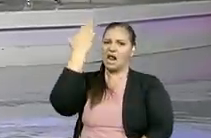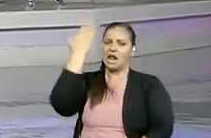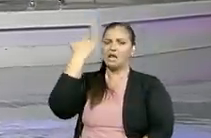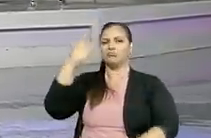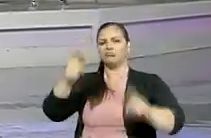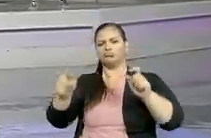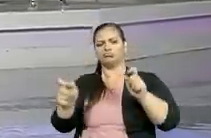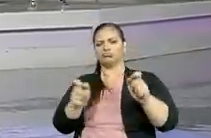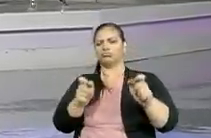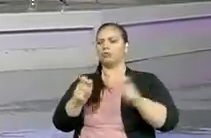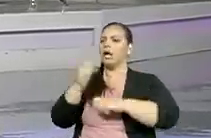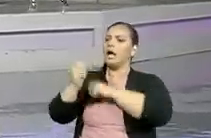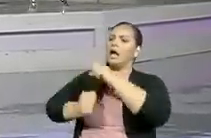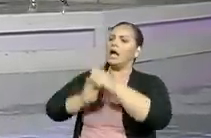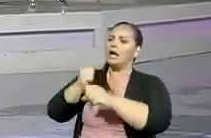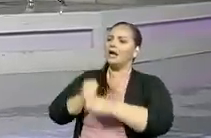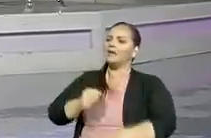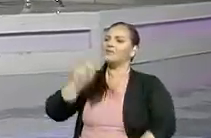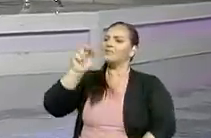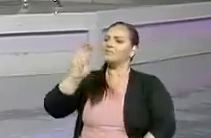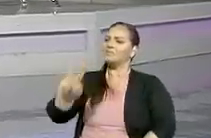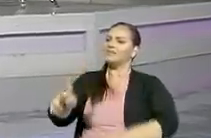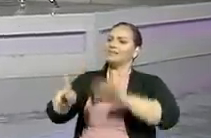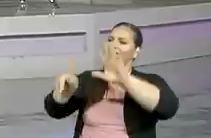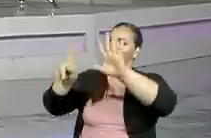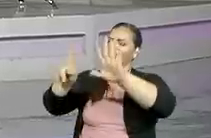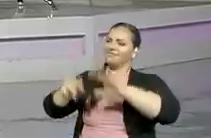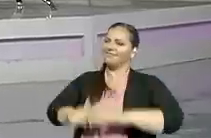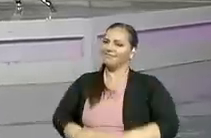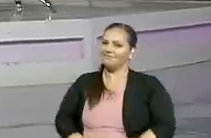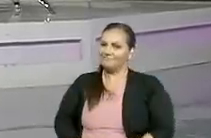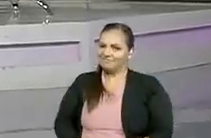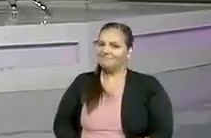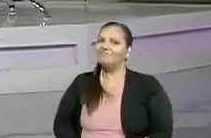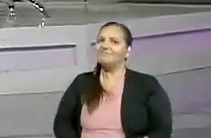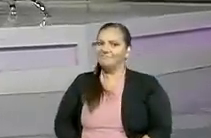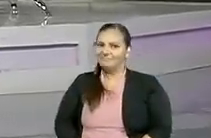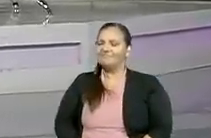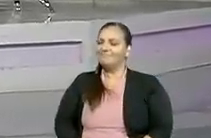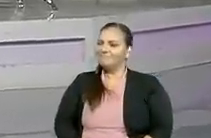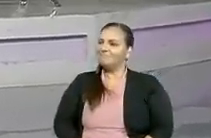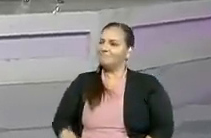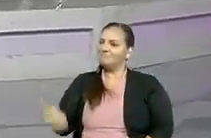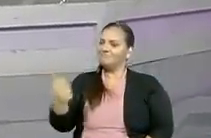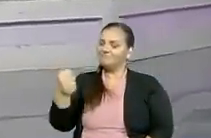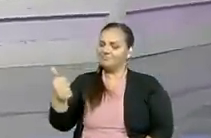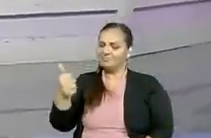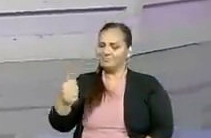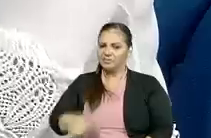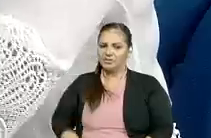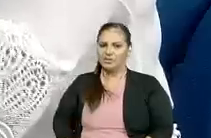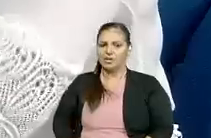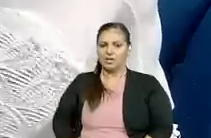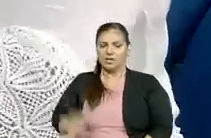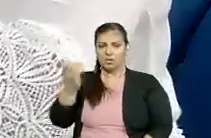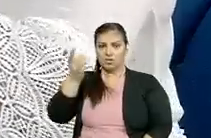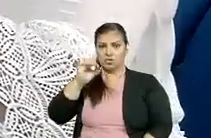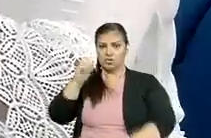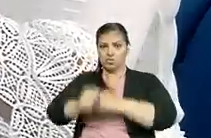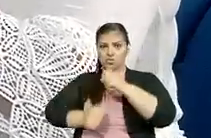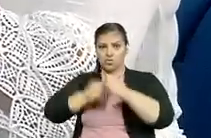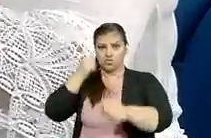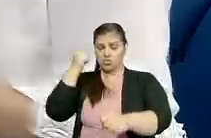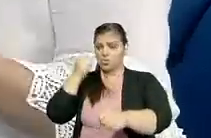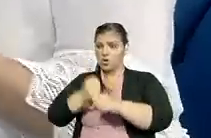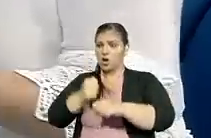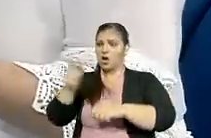años ininterrumpidos de la presencia en la Administración Social Cristiana en la Alcaldía de Guayaquil, de los cuales 18 y un poco más han